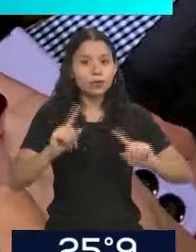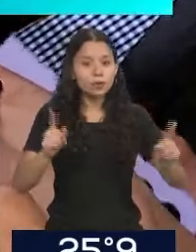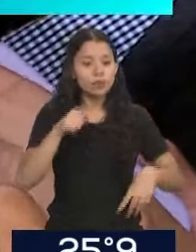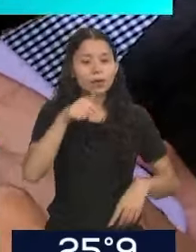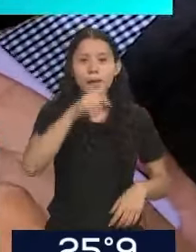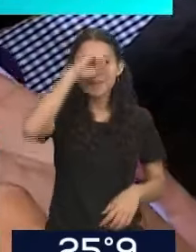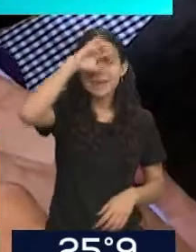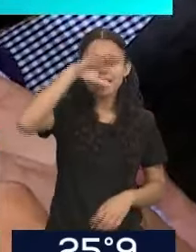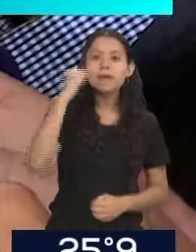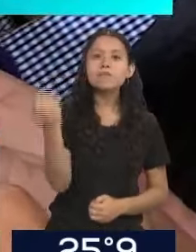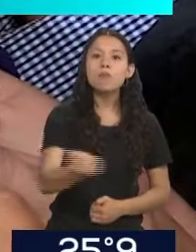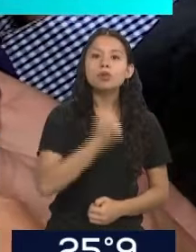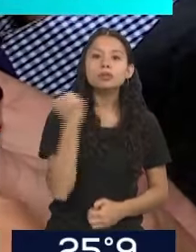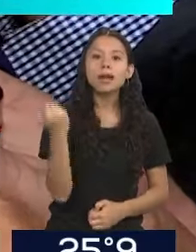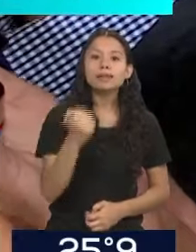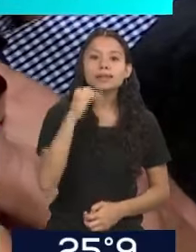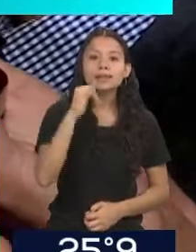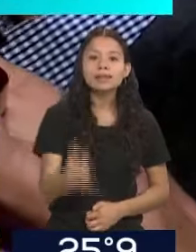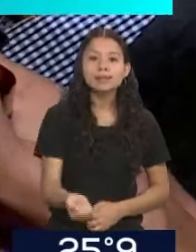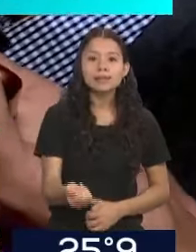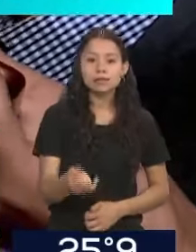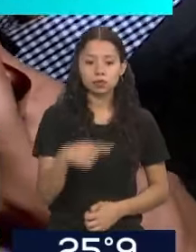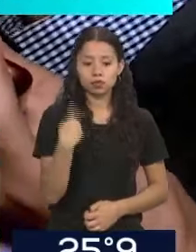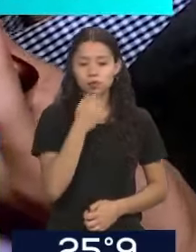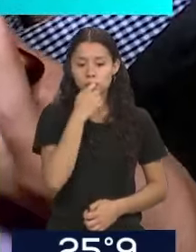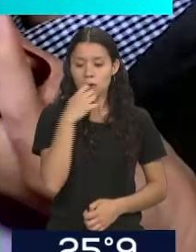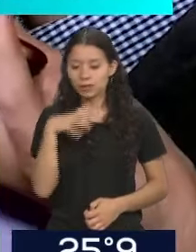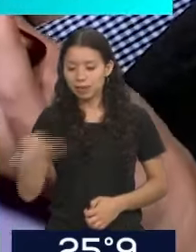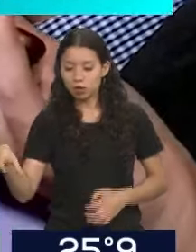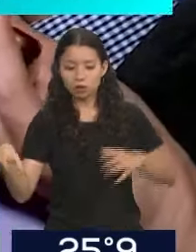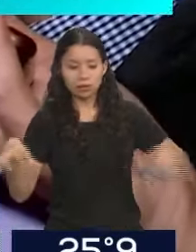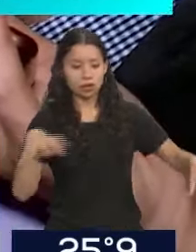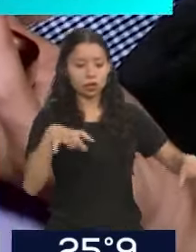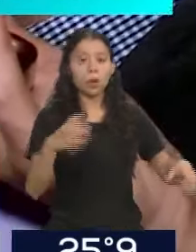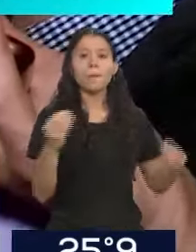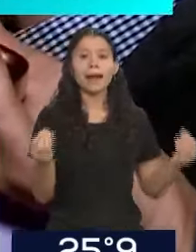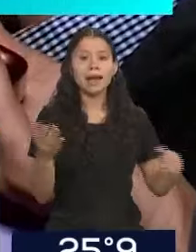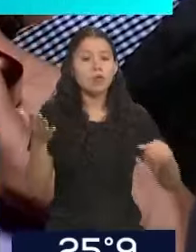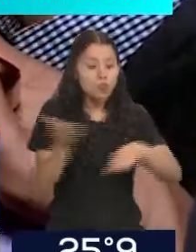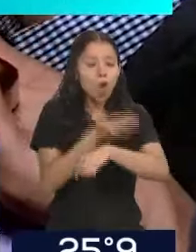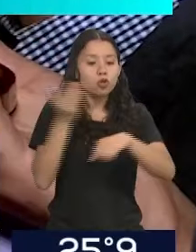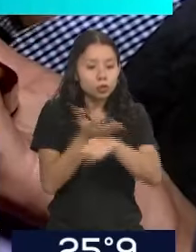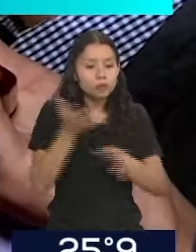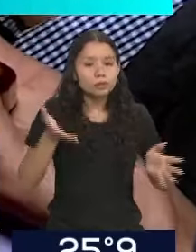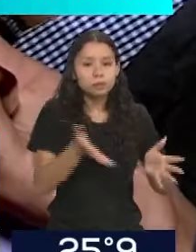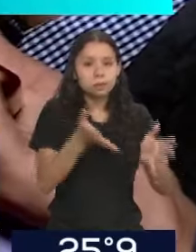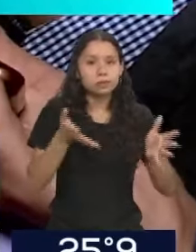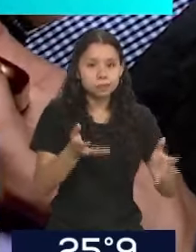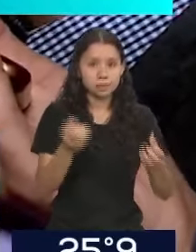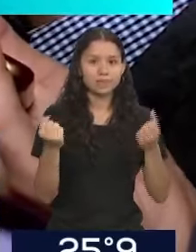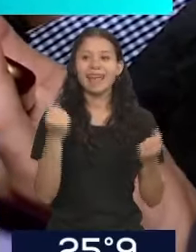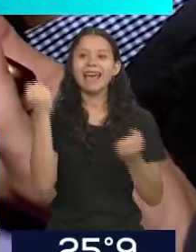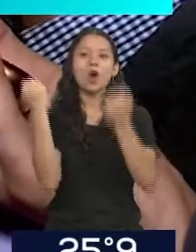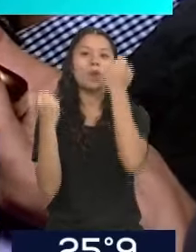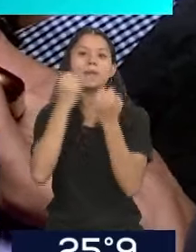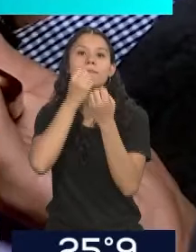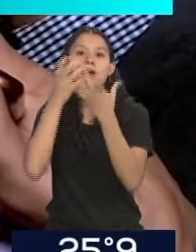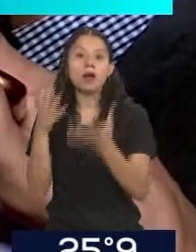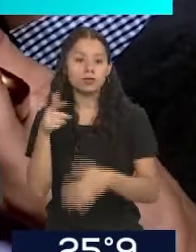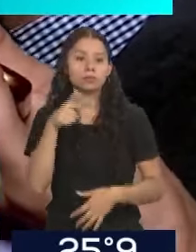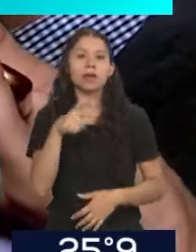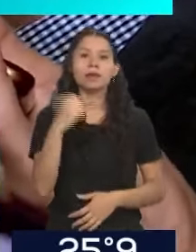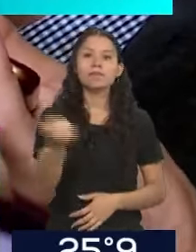en condiciones de dejar ningún sector productivo fuera de la matriz productiva y la matriz económica, y